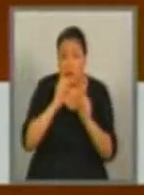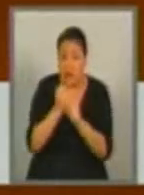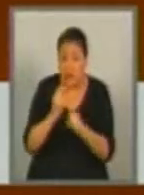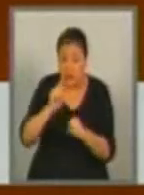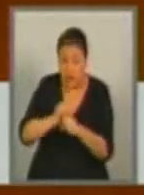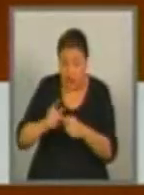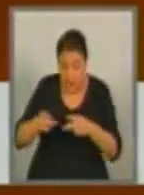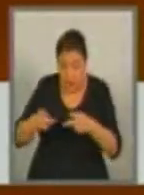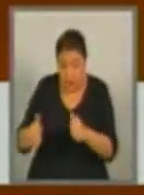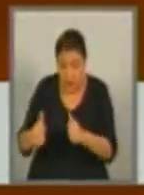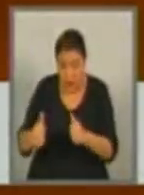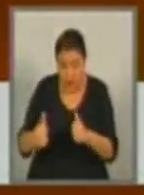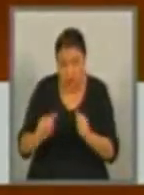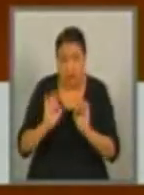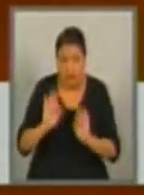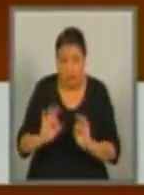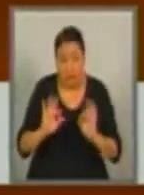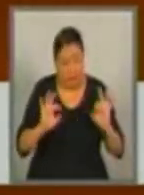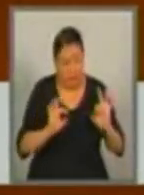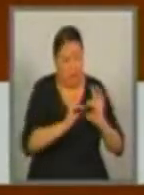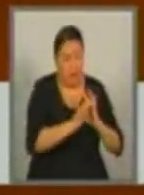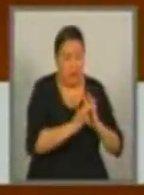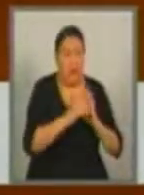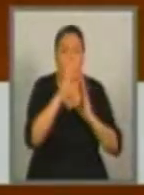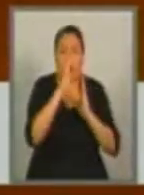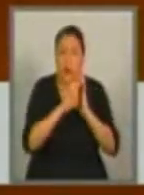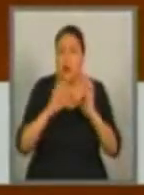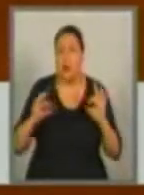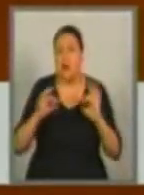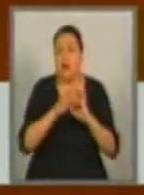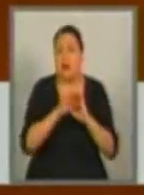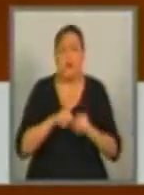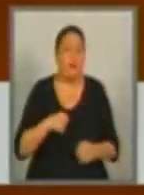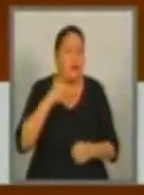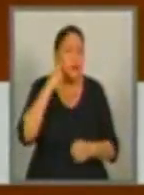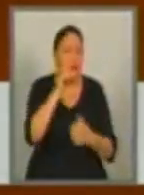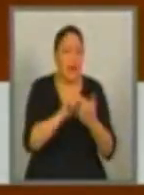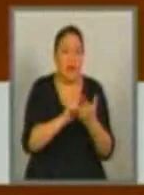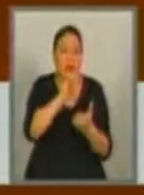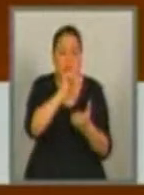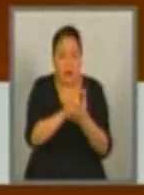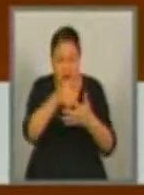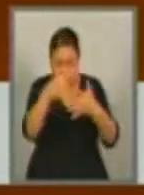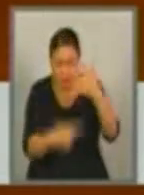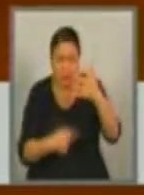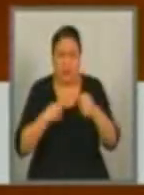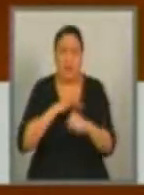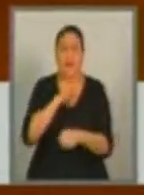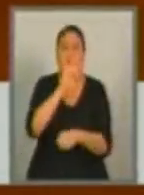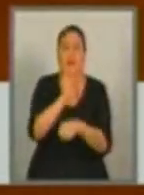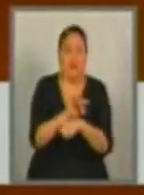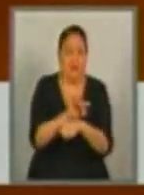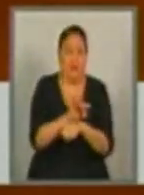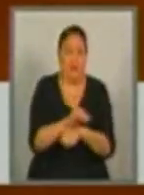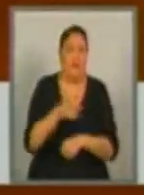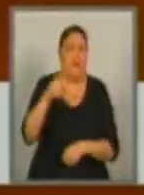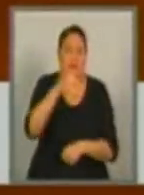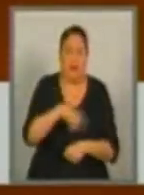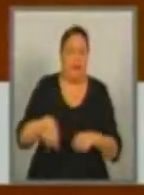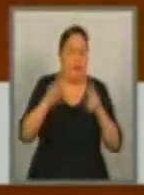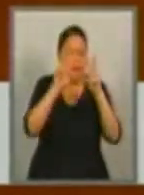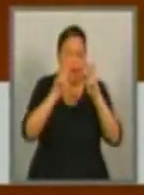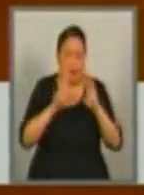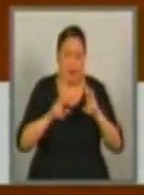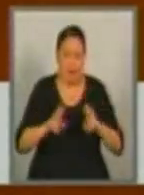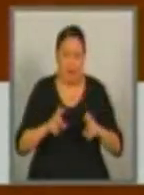principios constitucionales. Los beneficios concretos de la ley son varios y de diferente naturaleza,